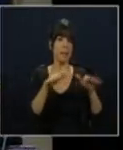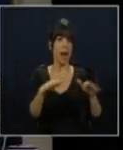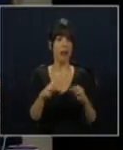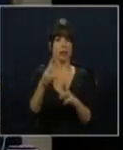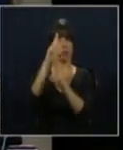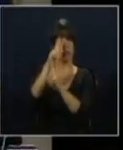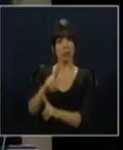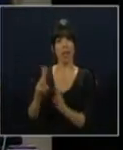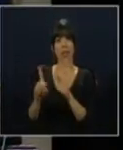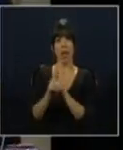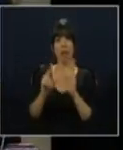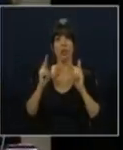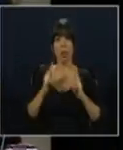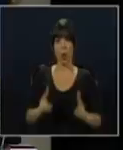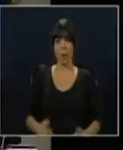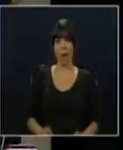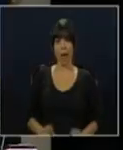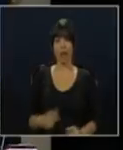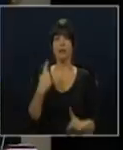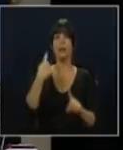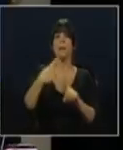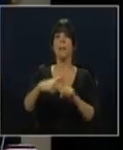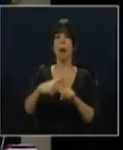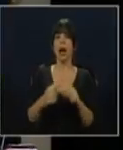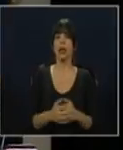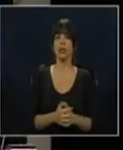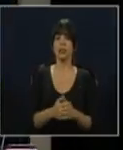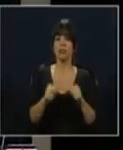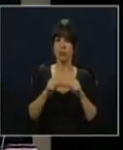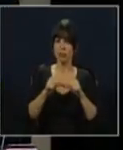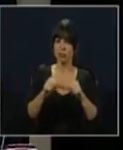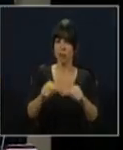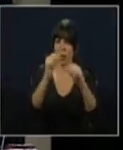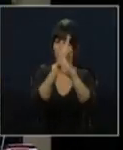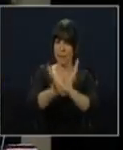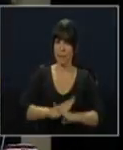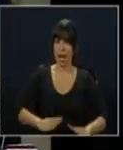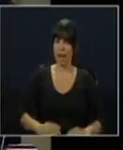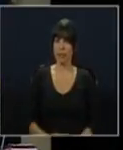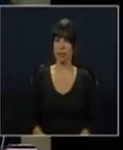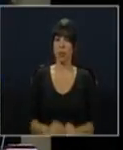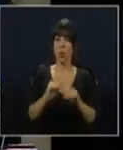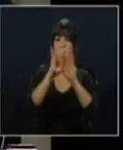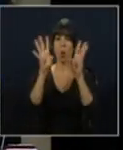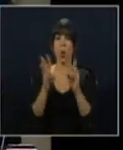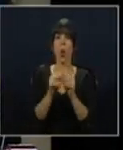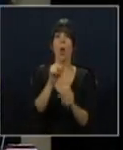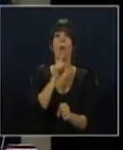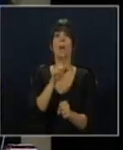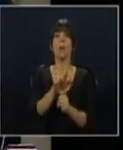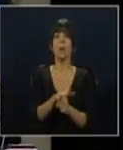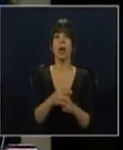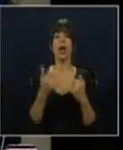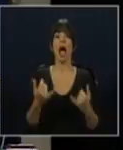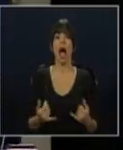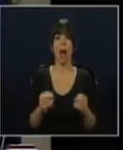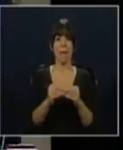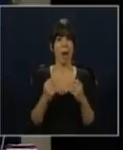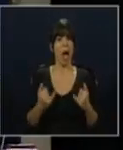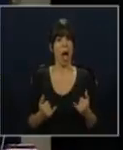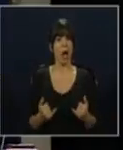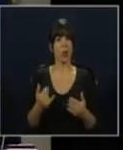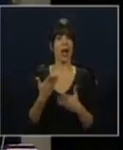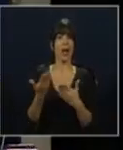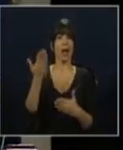derechos humanos y el mantenimiento de la paz. Estos compromisos están hoy más vigentes que nunca,